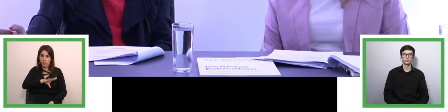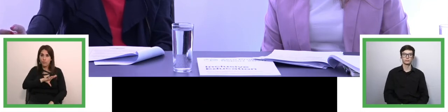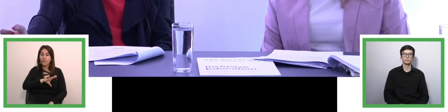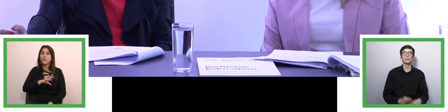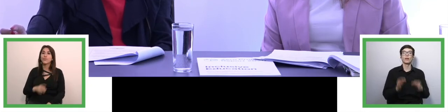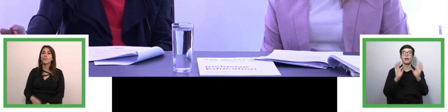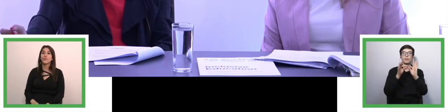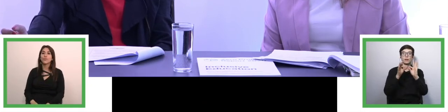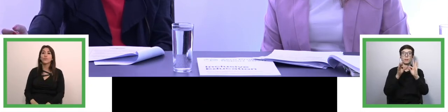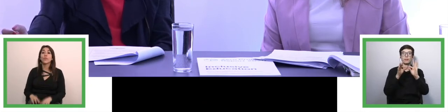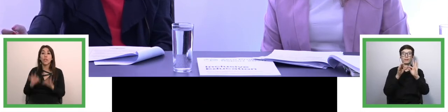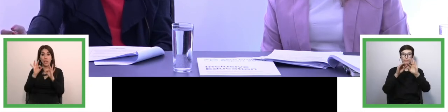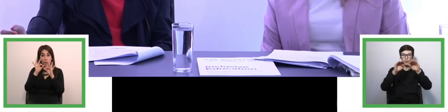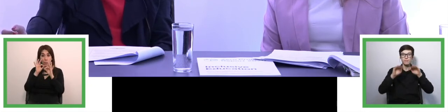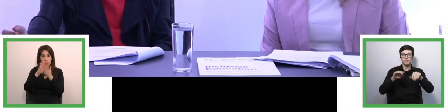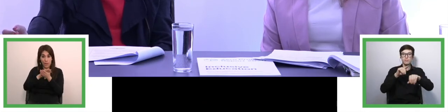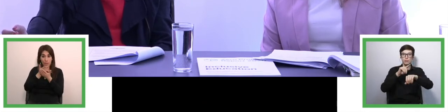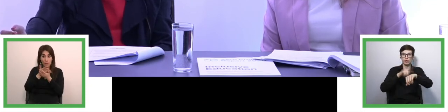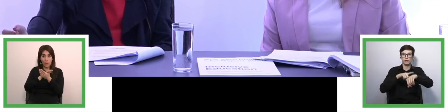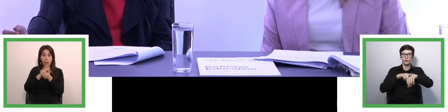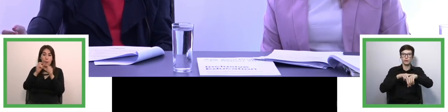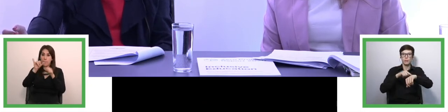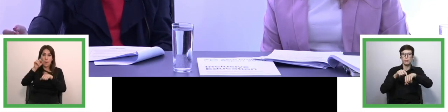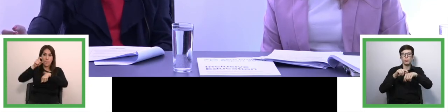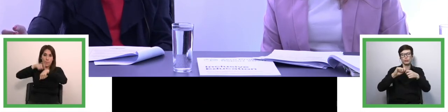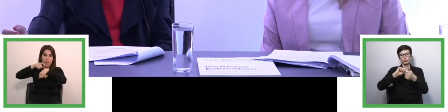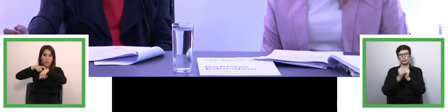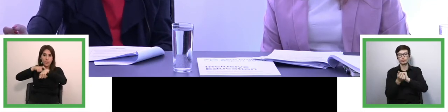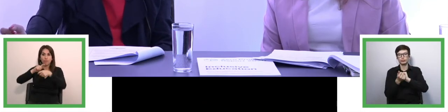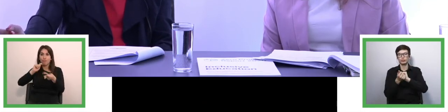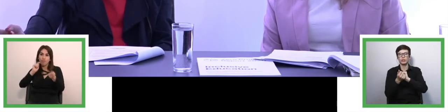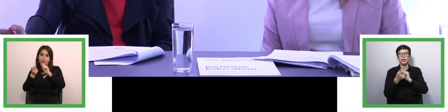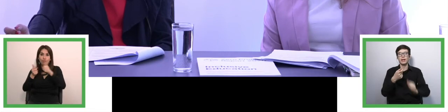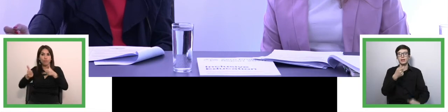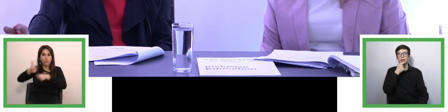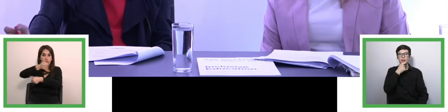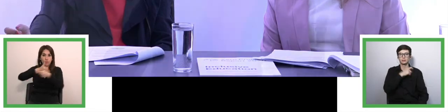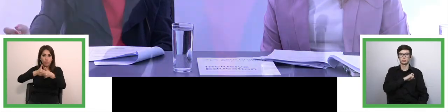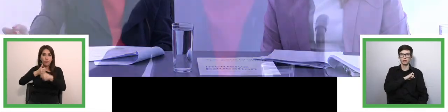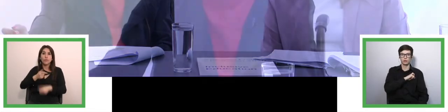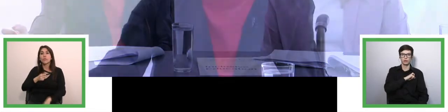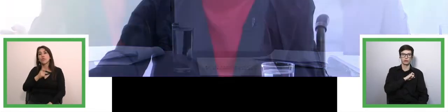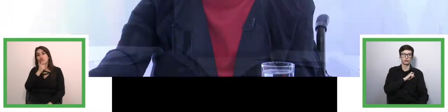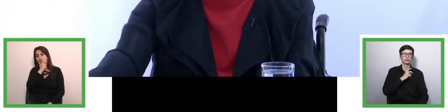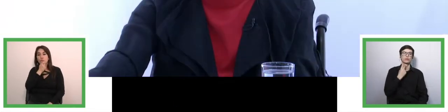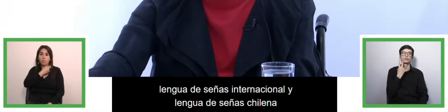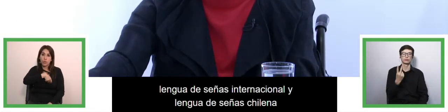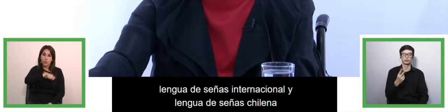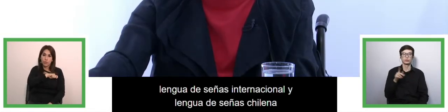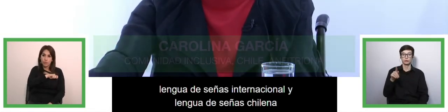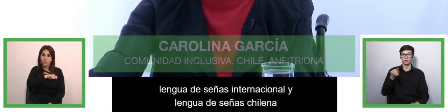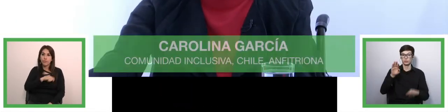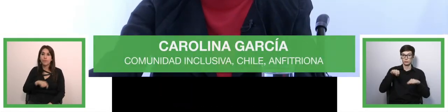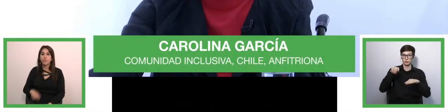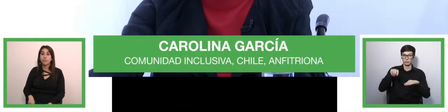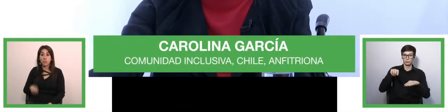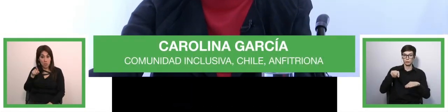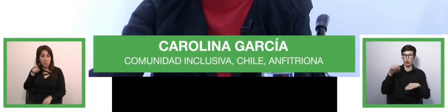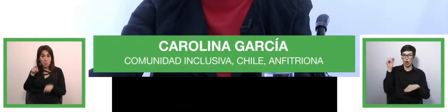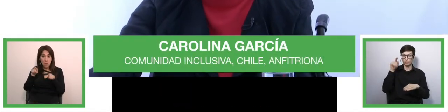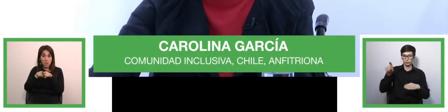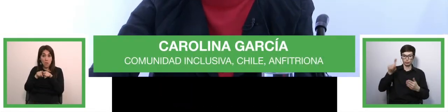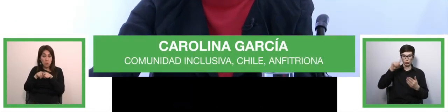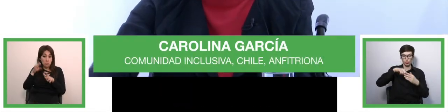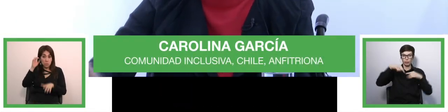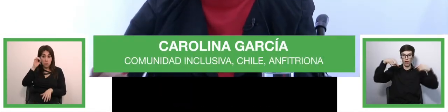interpretación simultánea, tanto al inglés como al español. Esta opción la encuentran en la parte